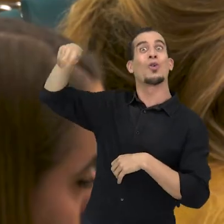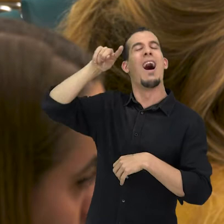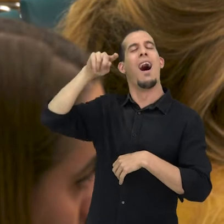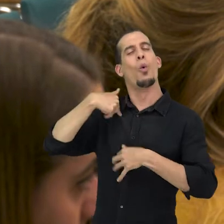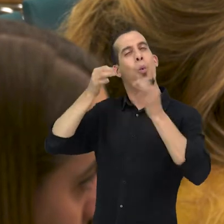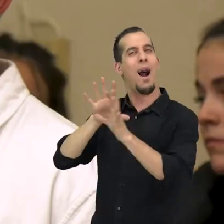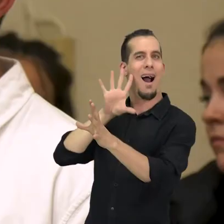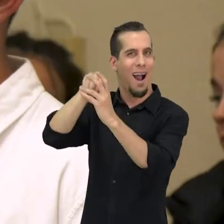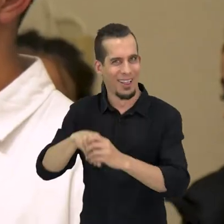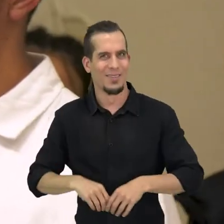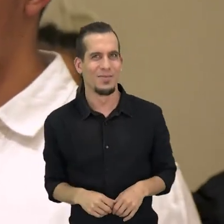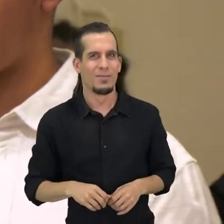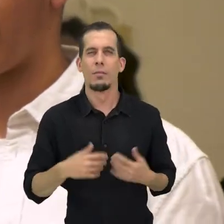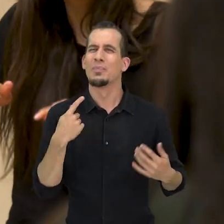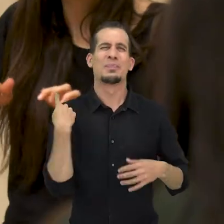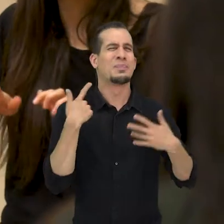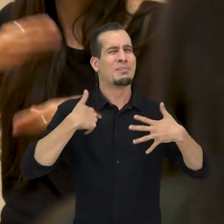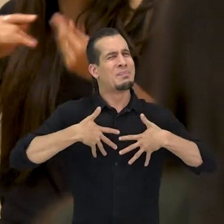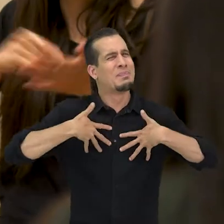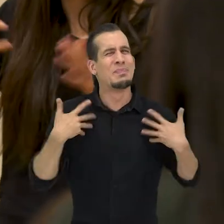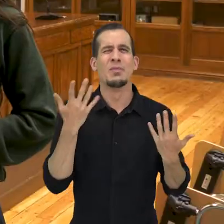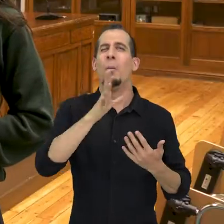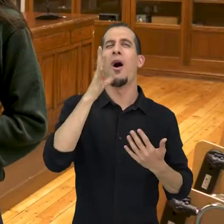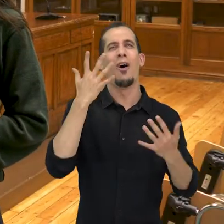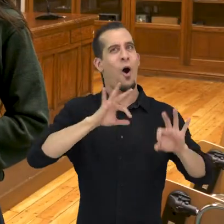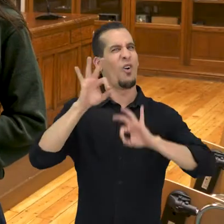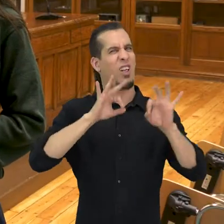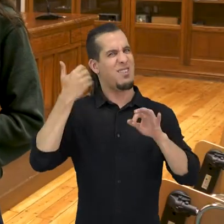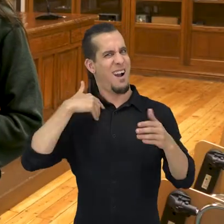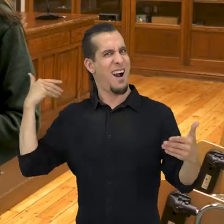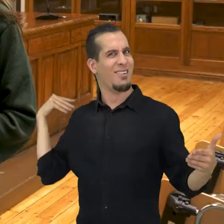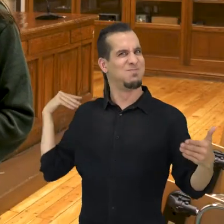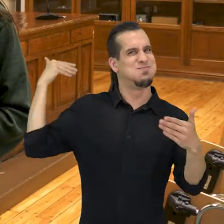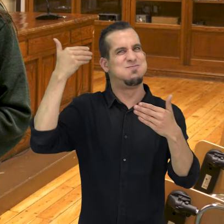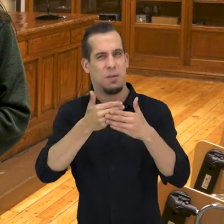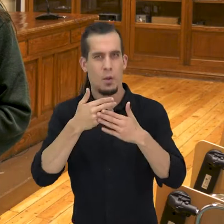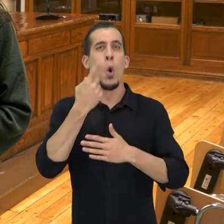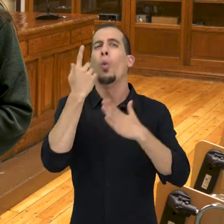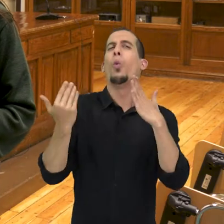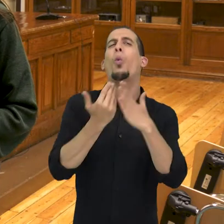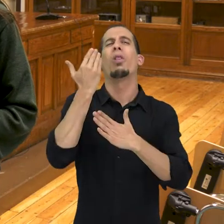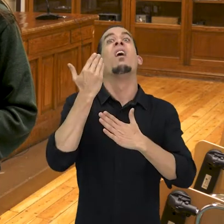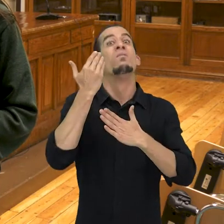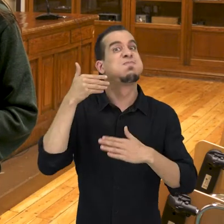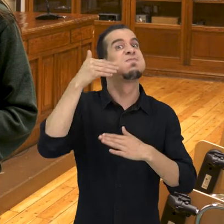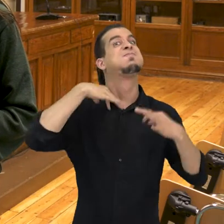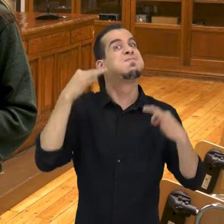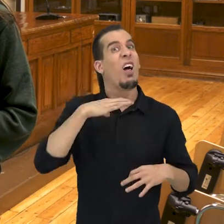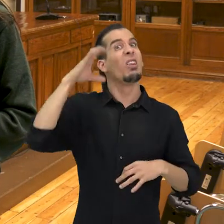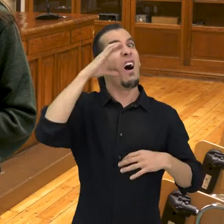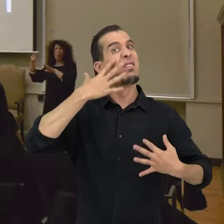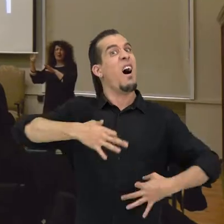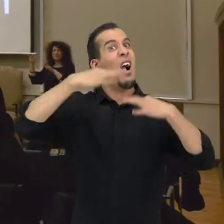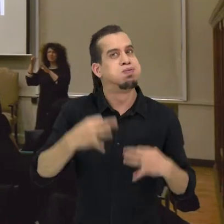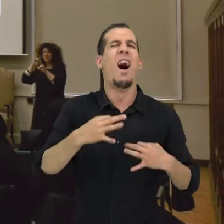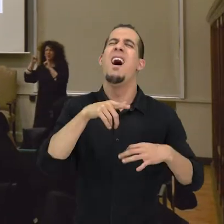sería, pues, como hacen los adultos, digamos. Y estamos muy emocionadas por todo lo que se ha organizado y por